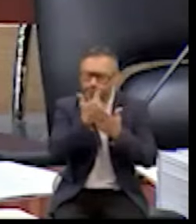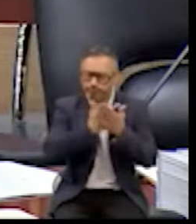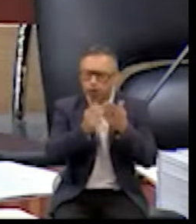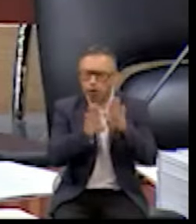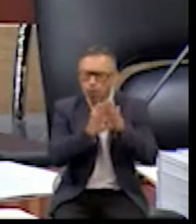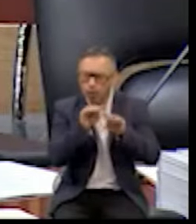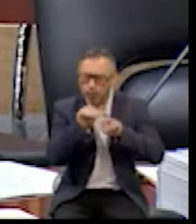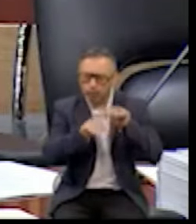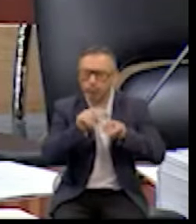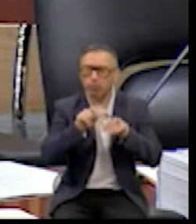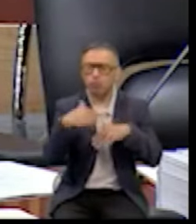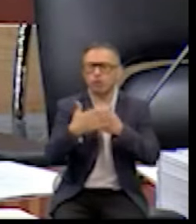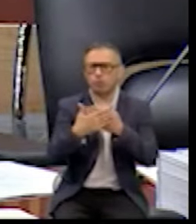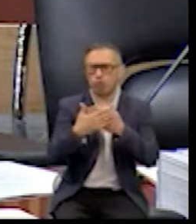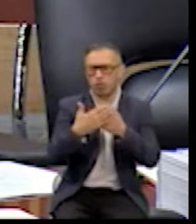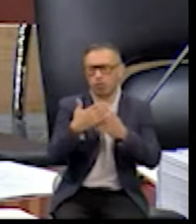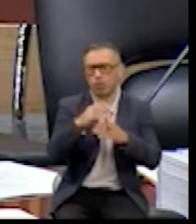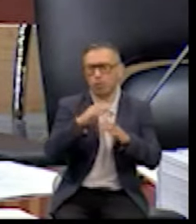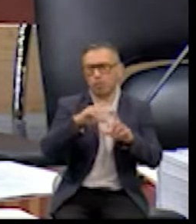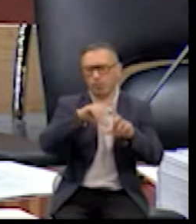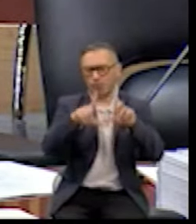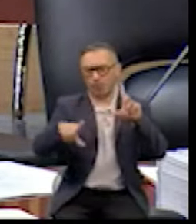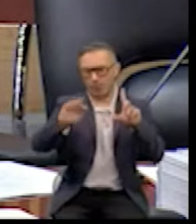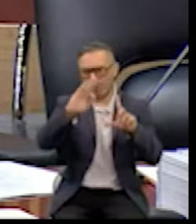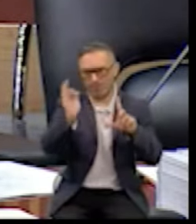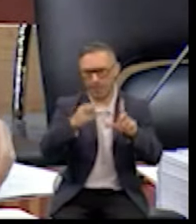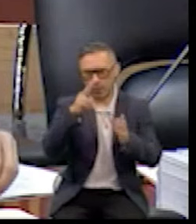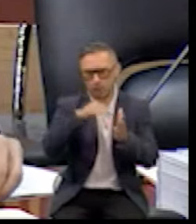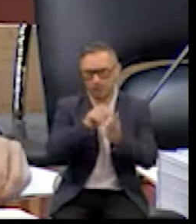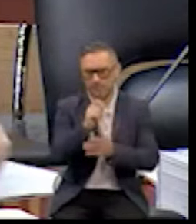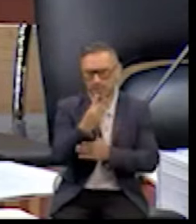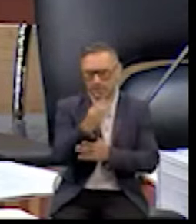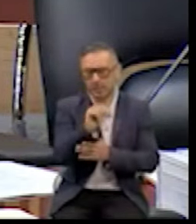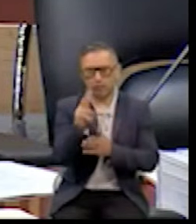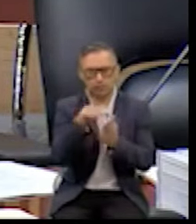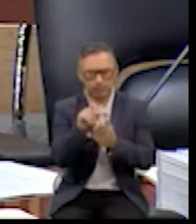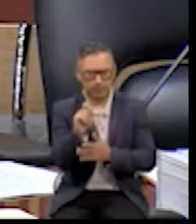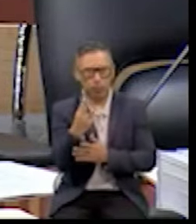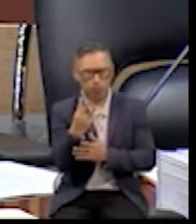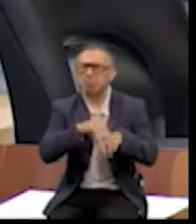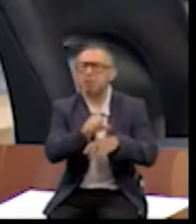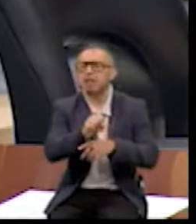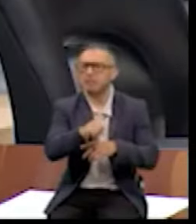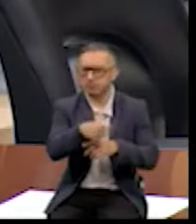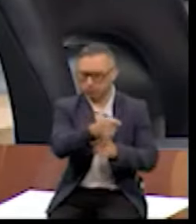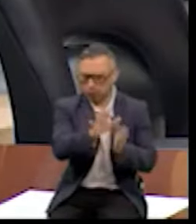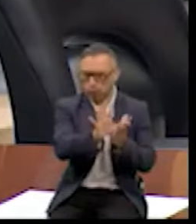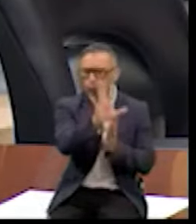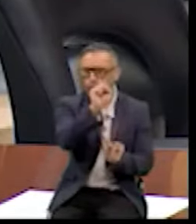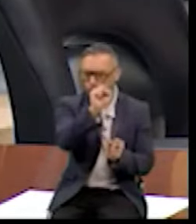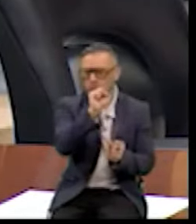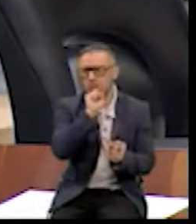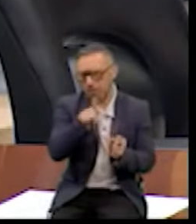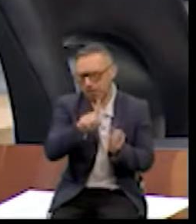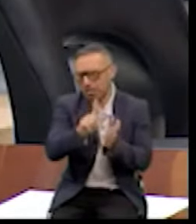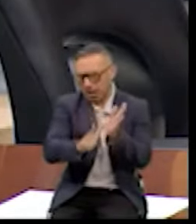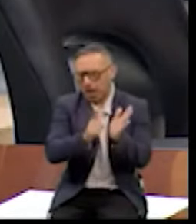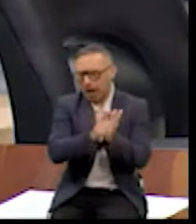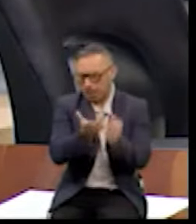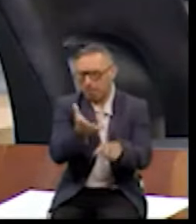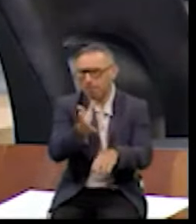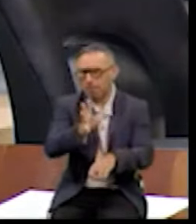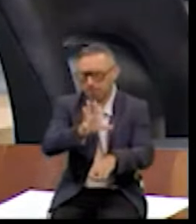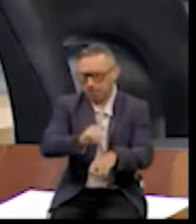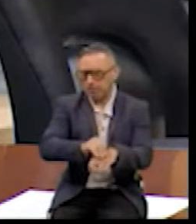quiero resaltar es que estos dos partidos locales pueden fortalecer la competitividad de Morena en Jalisco.